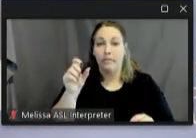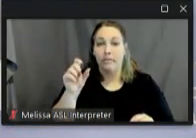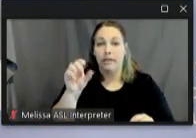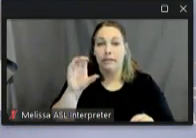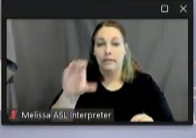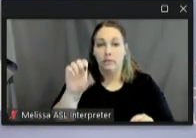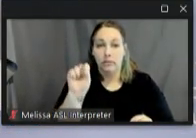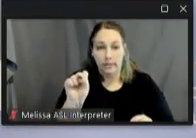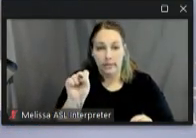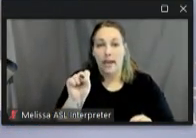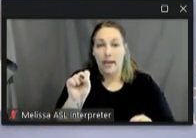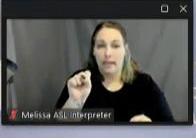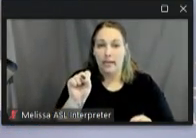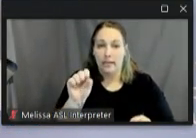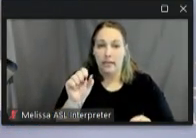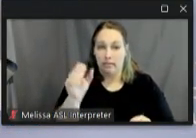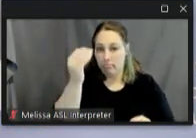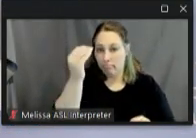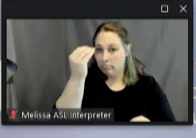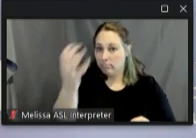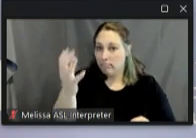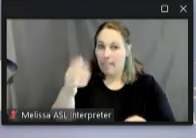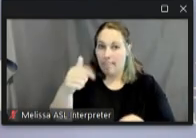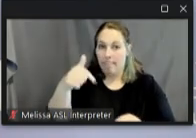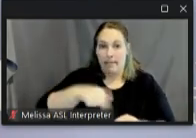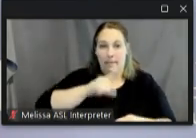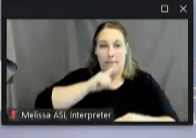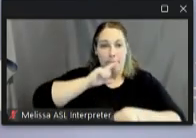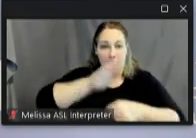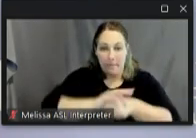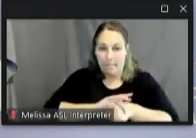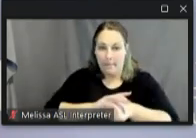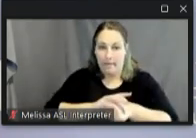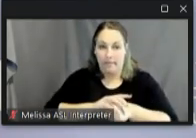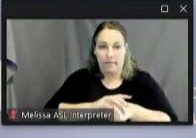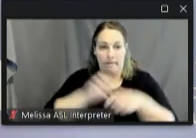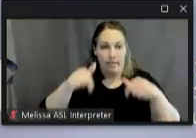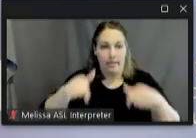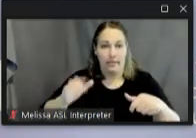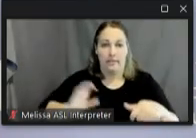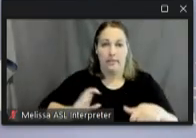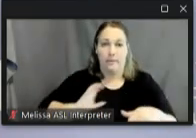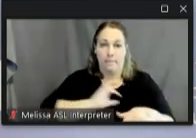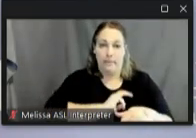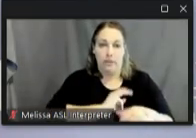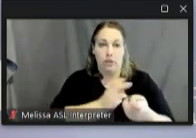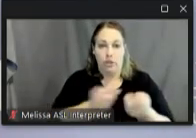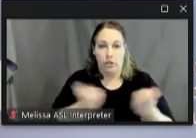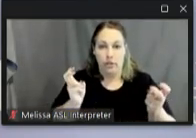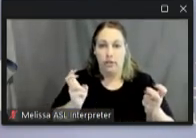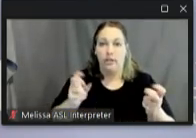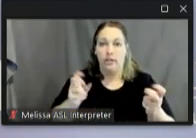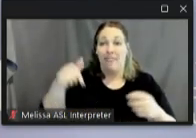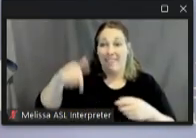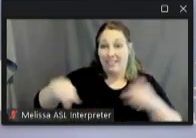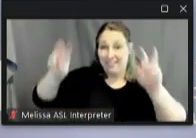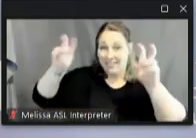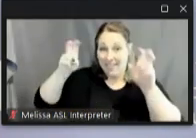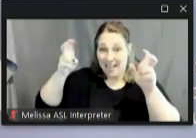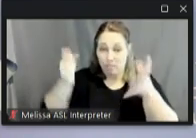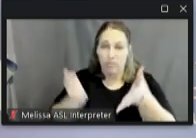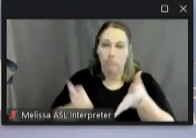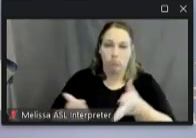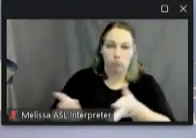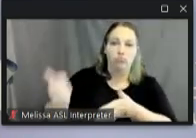de nuestras prioridades de atención y a través de todas las relatorías que